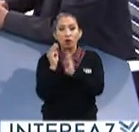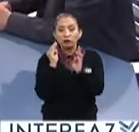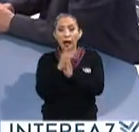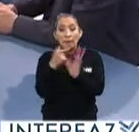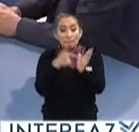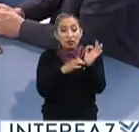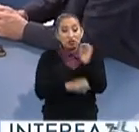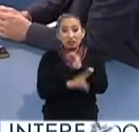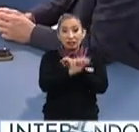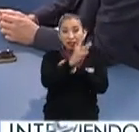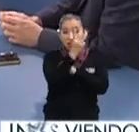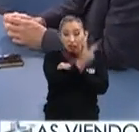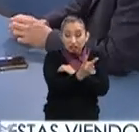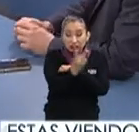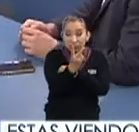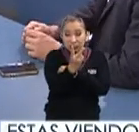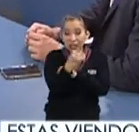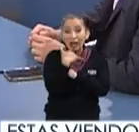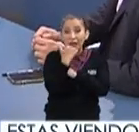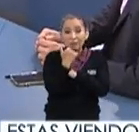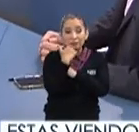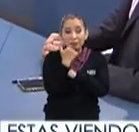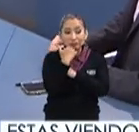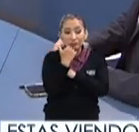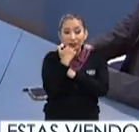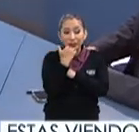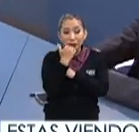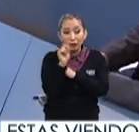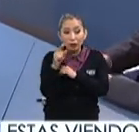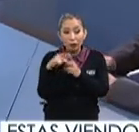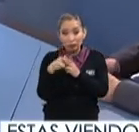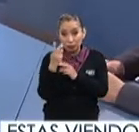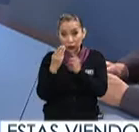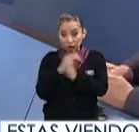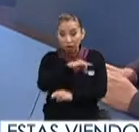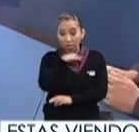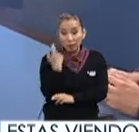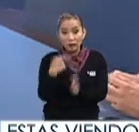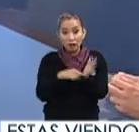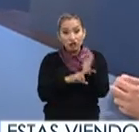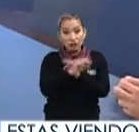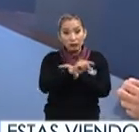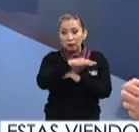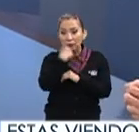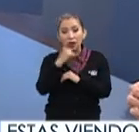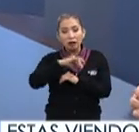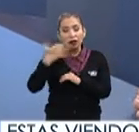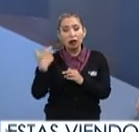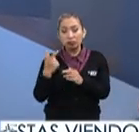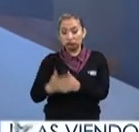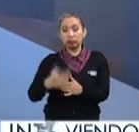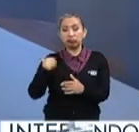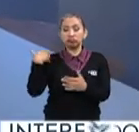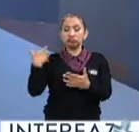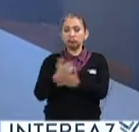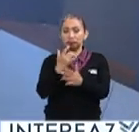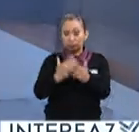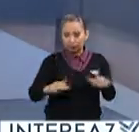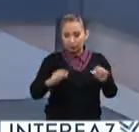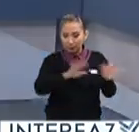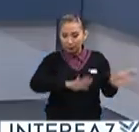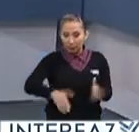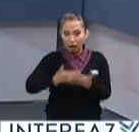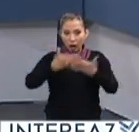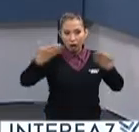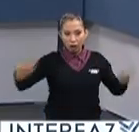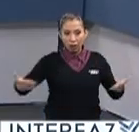desde 1982. Alemania no comenzaba un mundial perdiendo desde 1982, entonces una victoria histórica. Pero bueno, vamos a